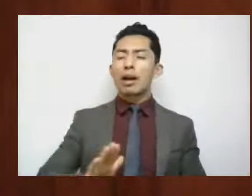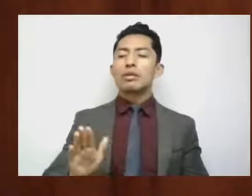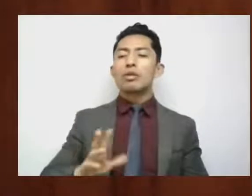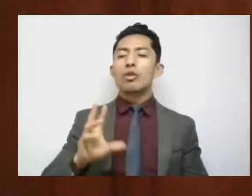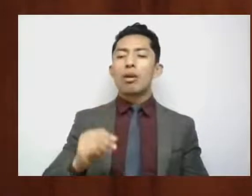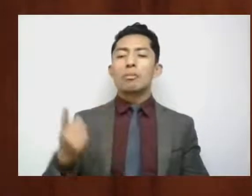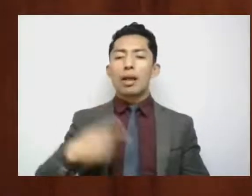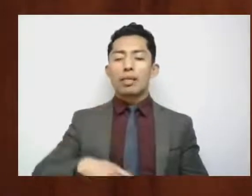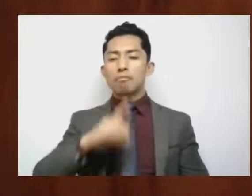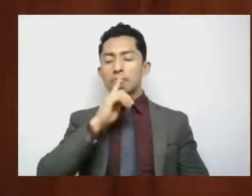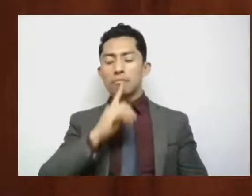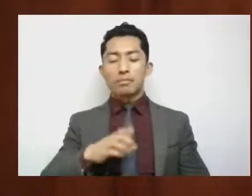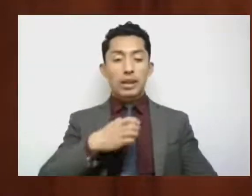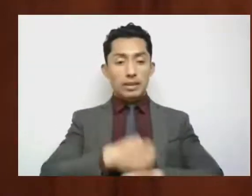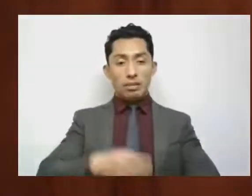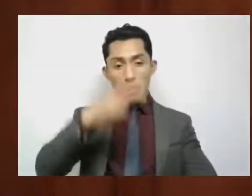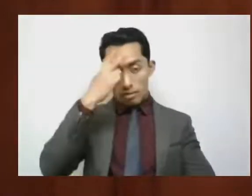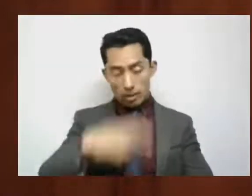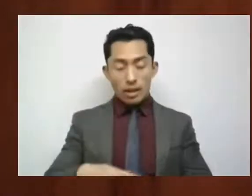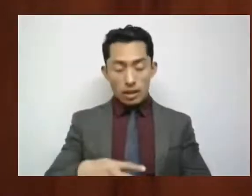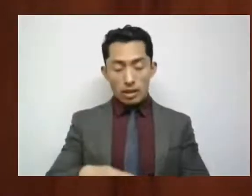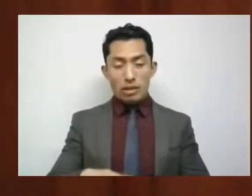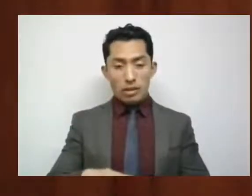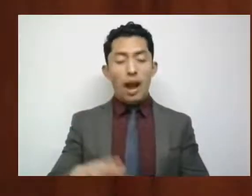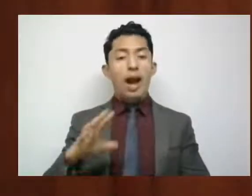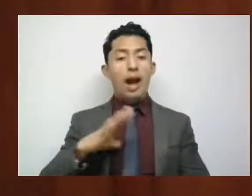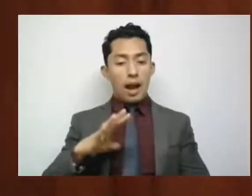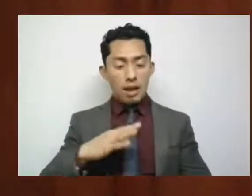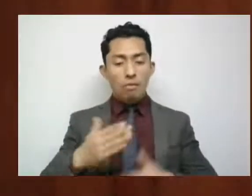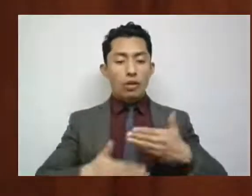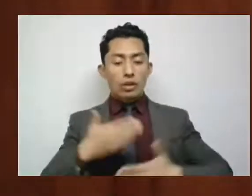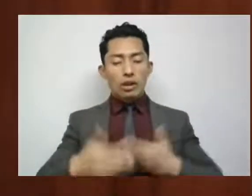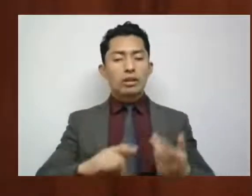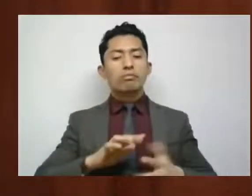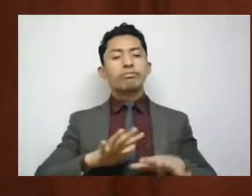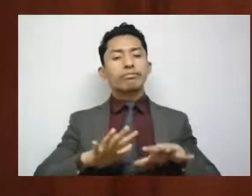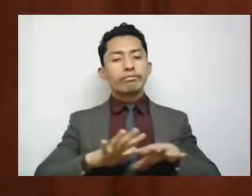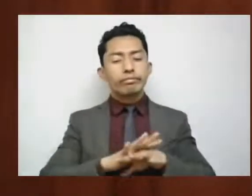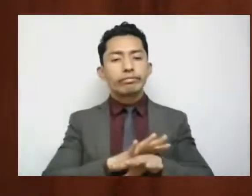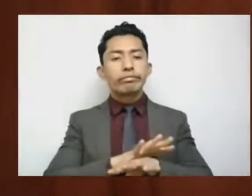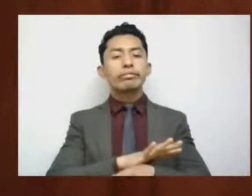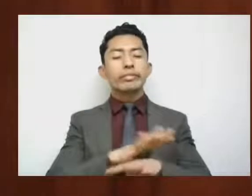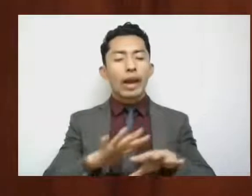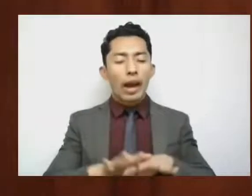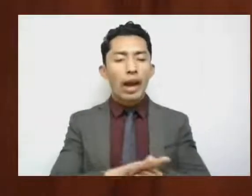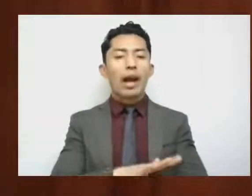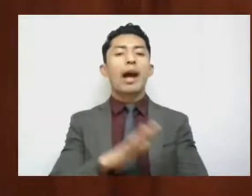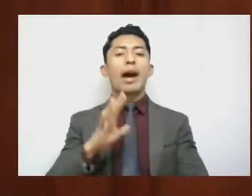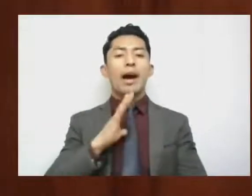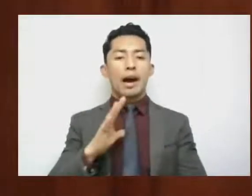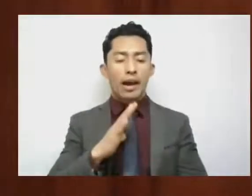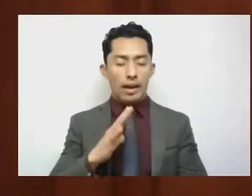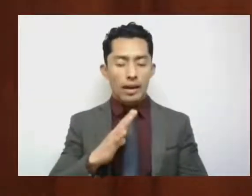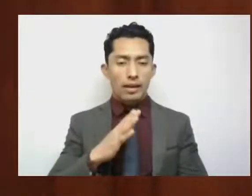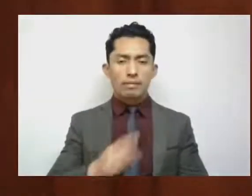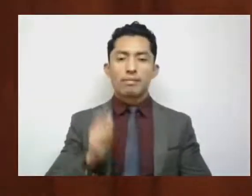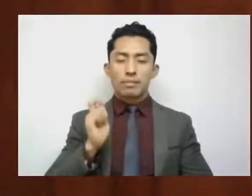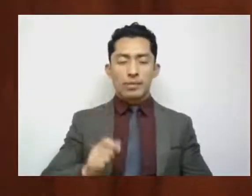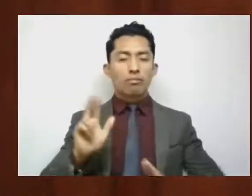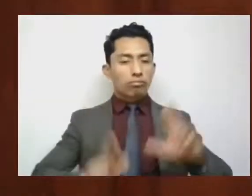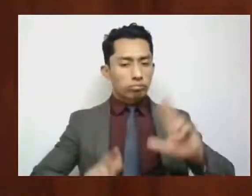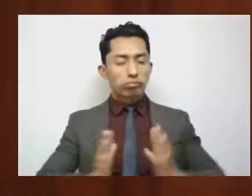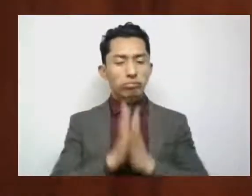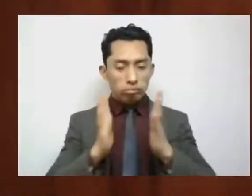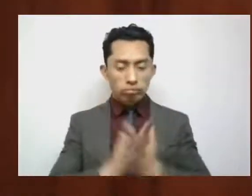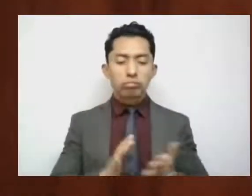El Estado de México está en un proceso de evolución y cambio basados en la democracia y